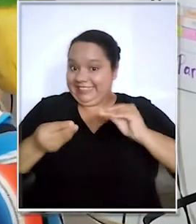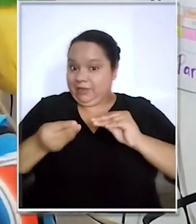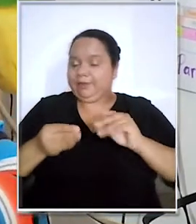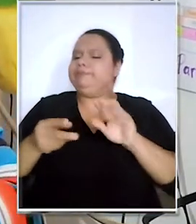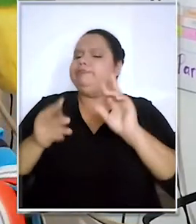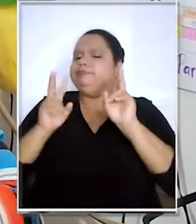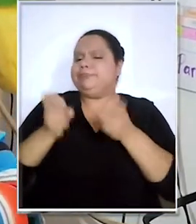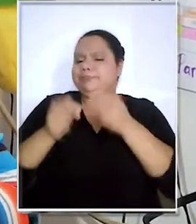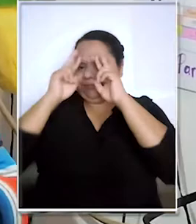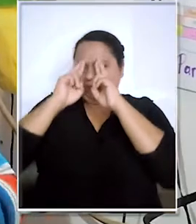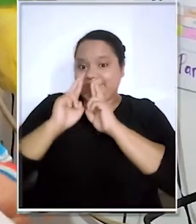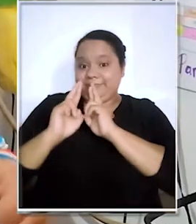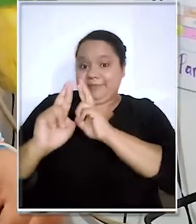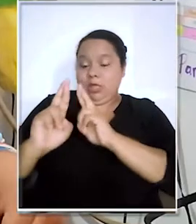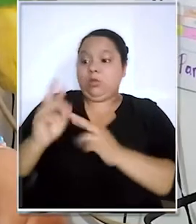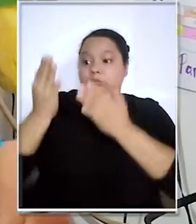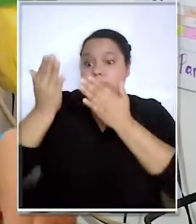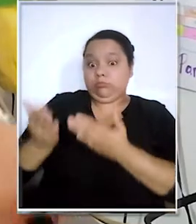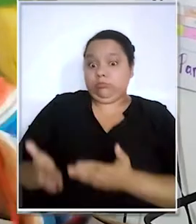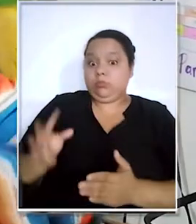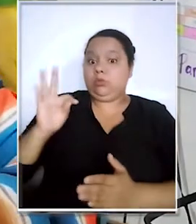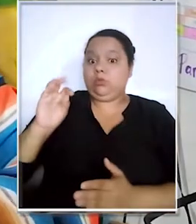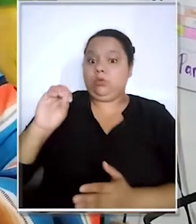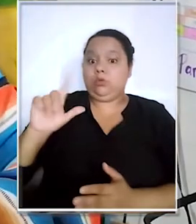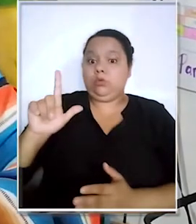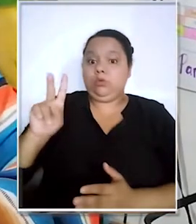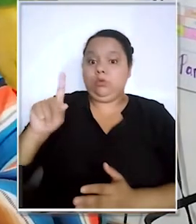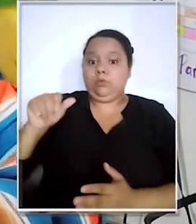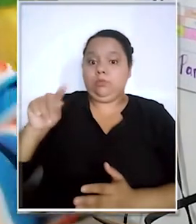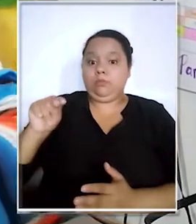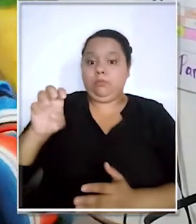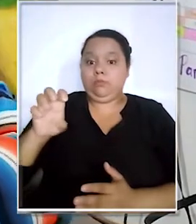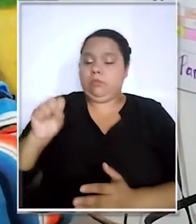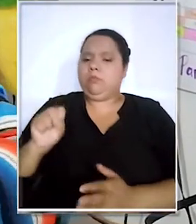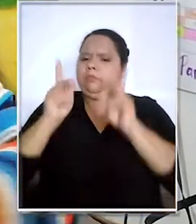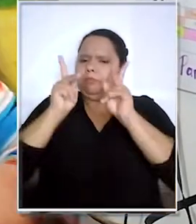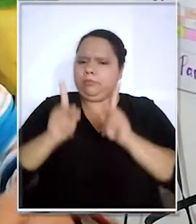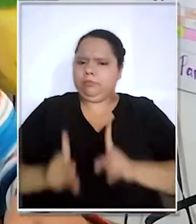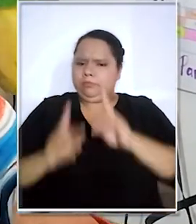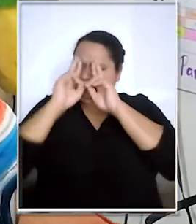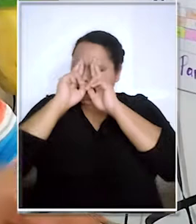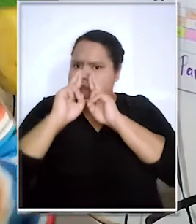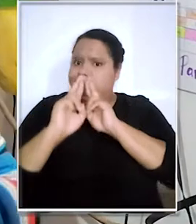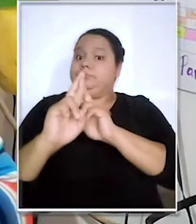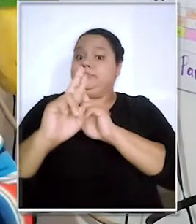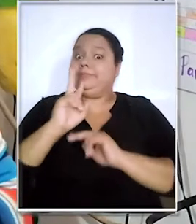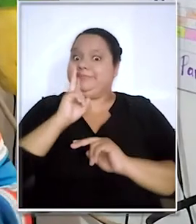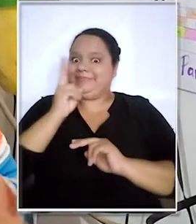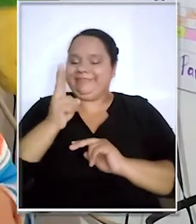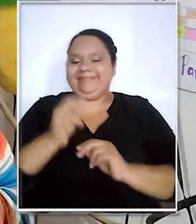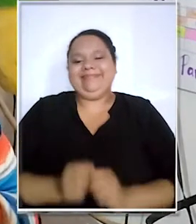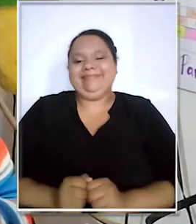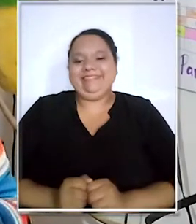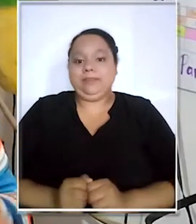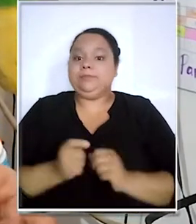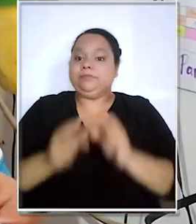el respeto. Los tolupanes son personas muy respetuosas. Y quiero leerles algo que ellos hablan.